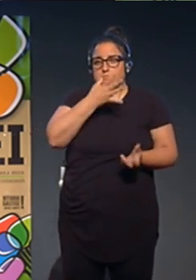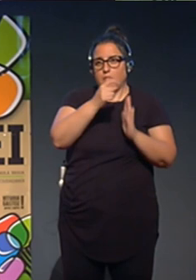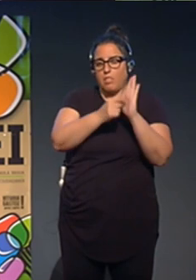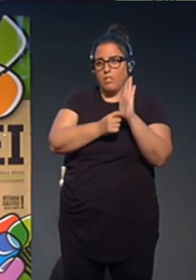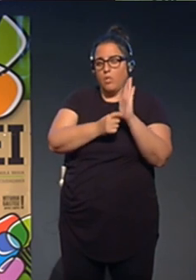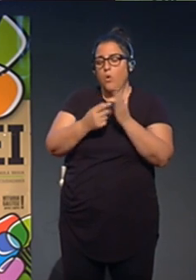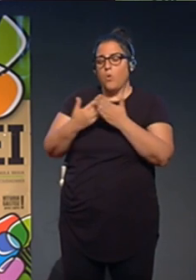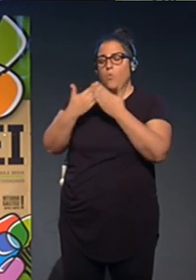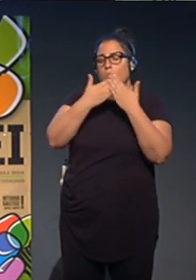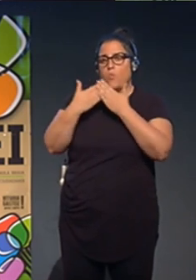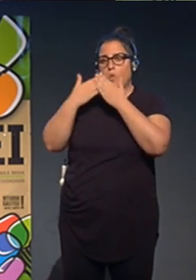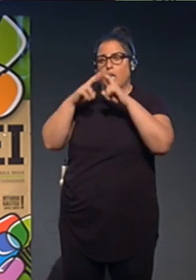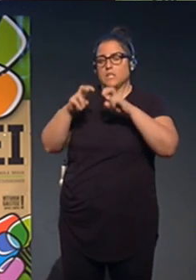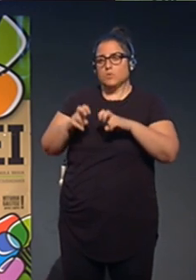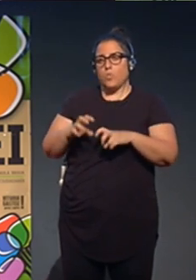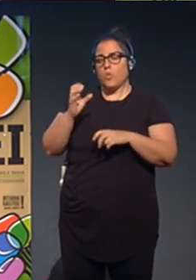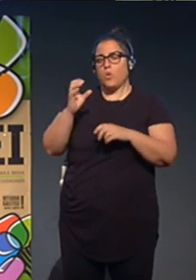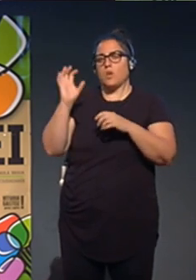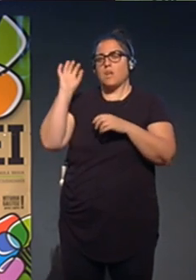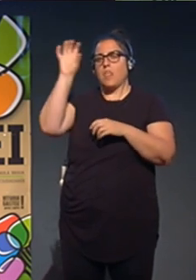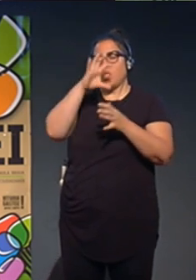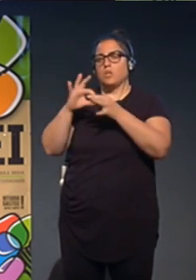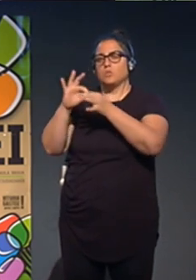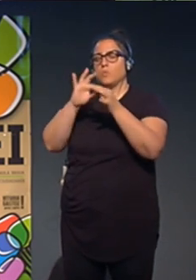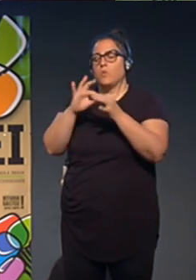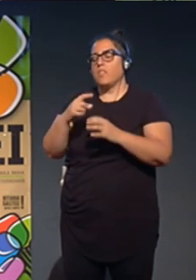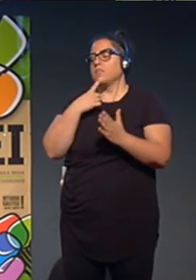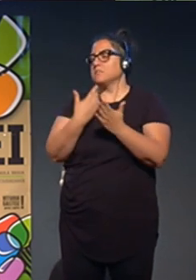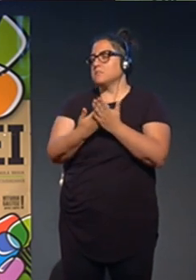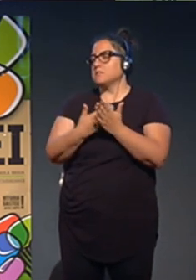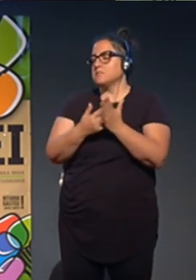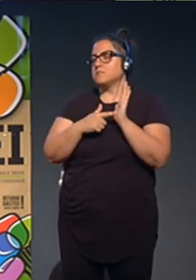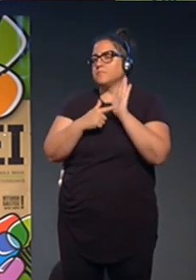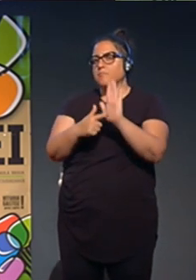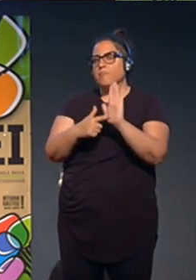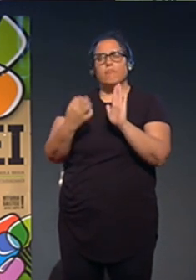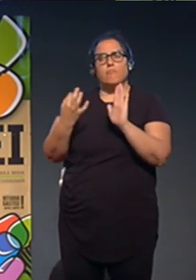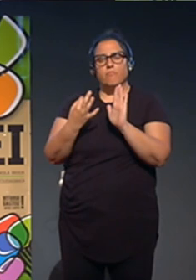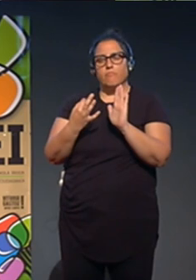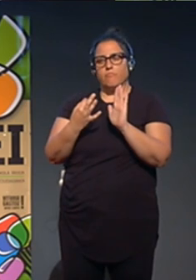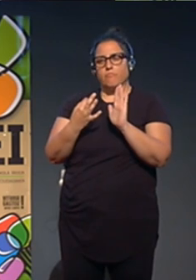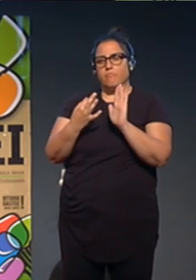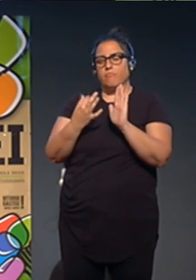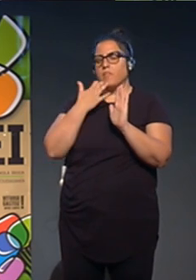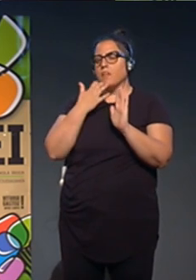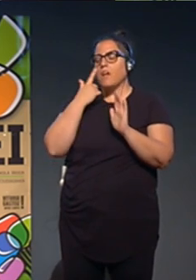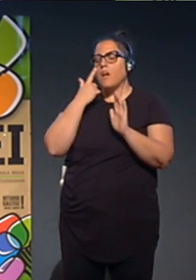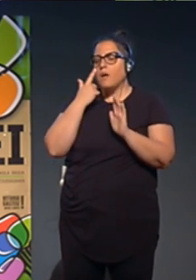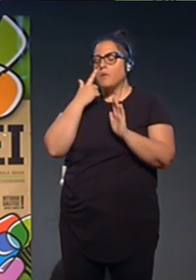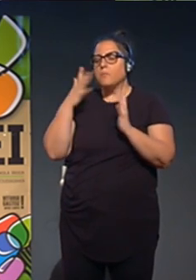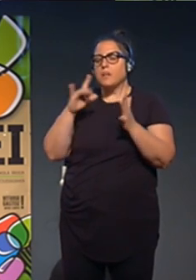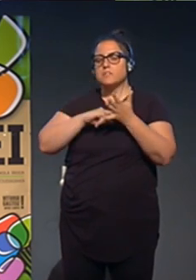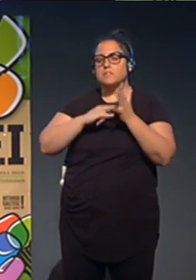estudio realizado por Naciones Unidas muestra si lo que tú estudias no es cuánto produce